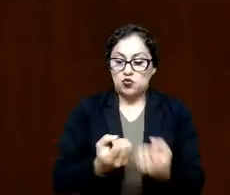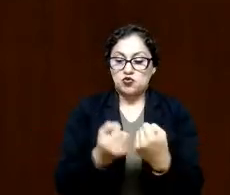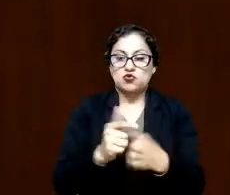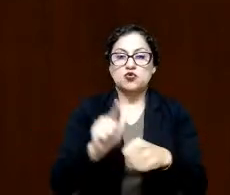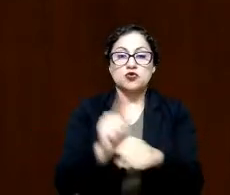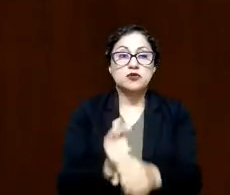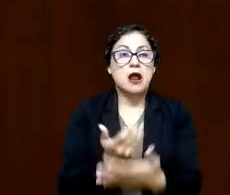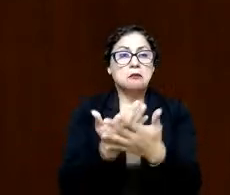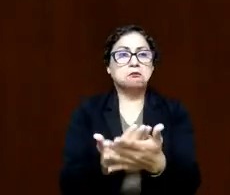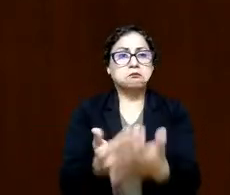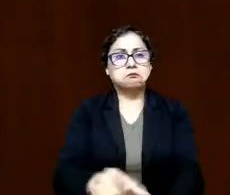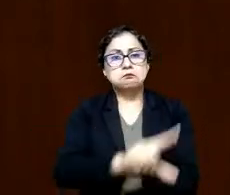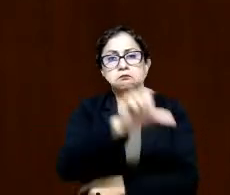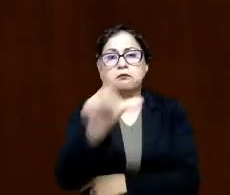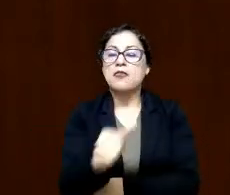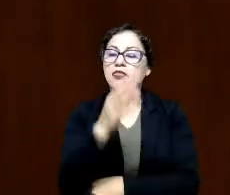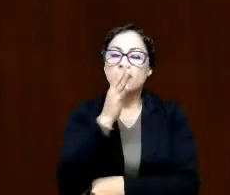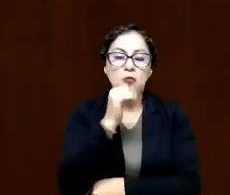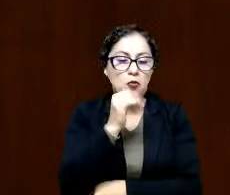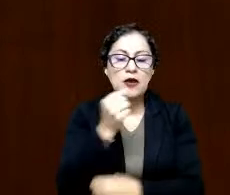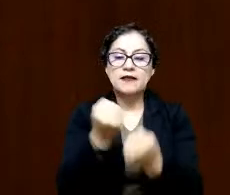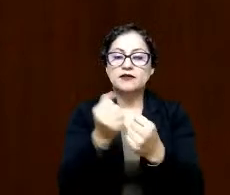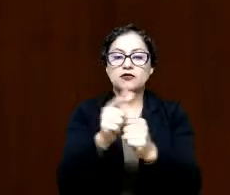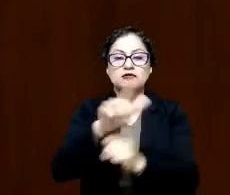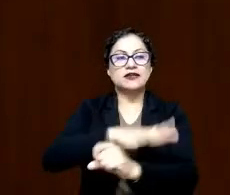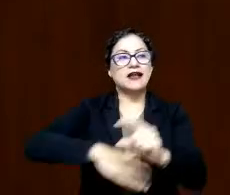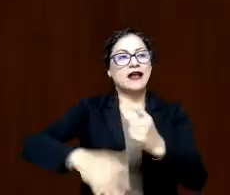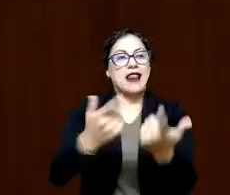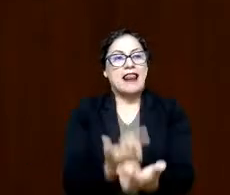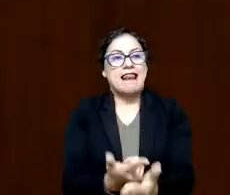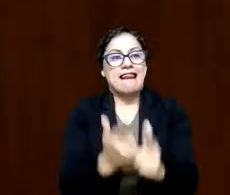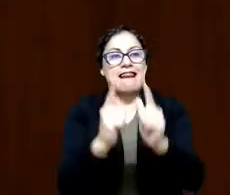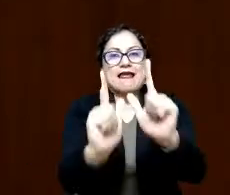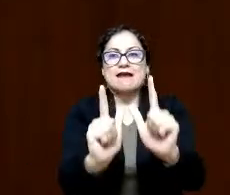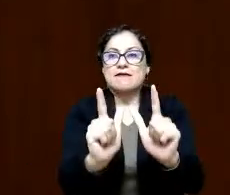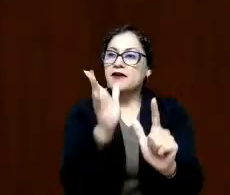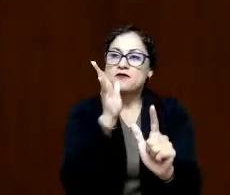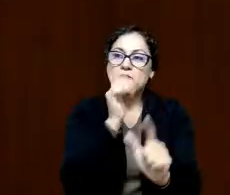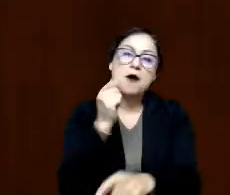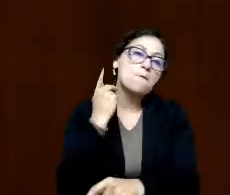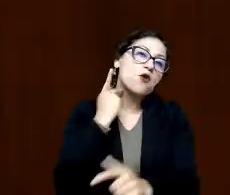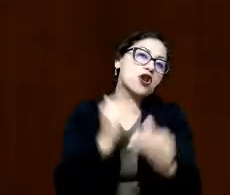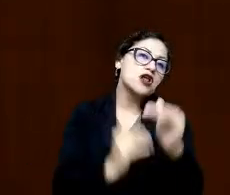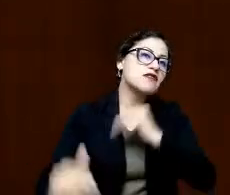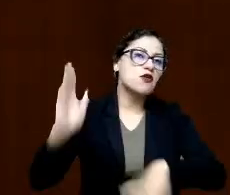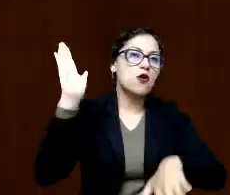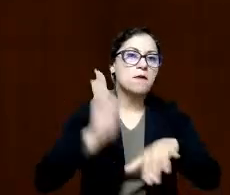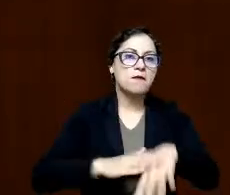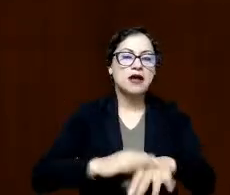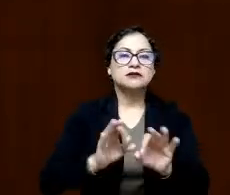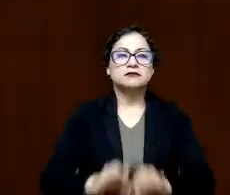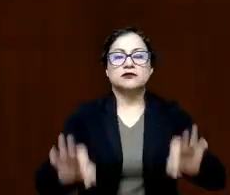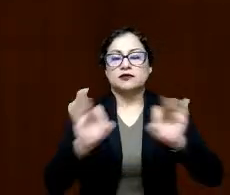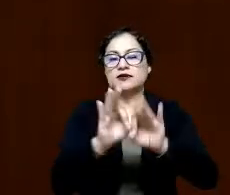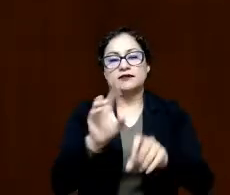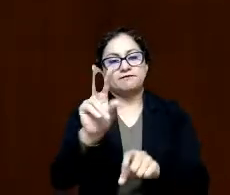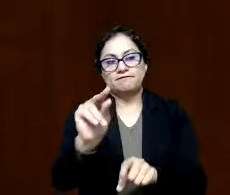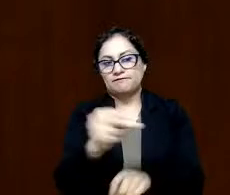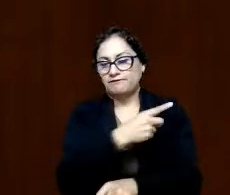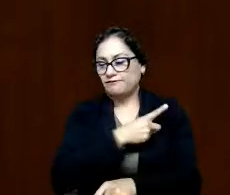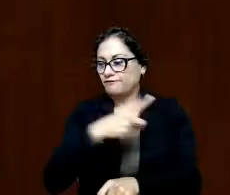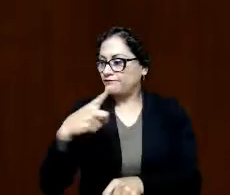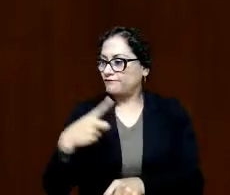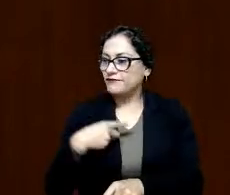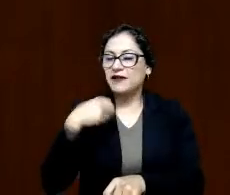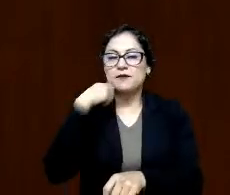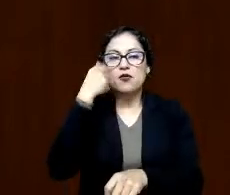intolerancia y la discriminación no tienen cabida, lo político no puede anteponerse a la norma ni a la falta de voluntad que deben descubrir